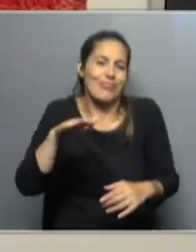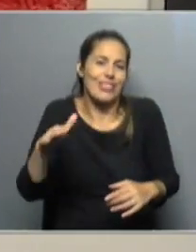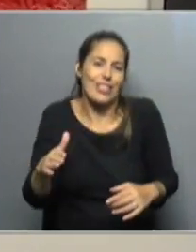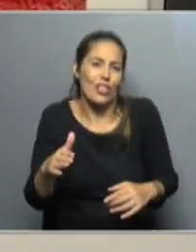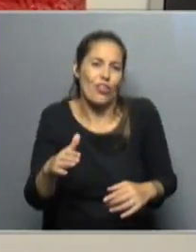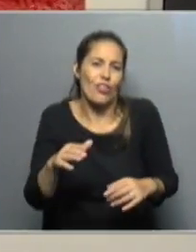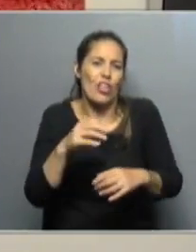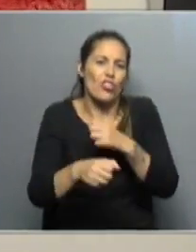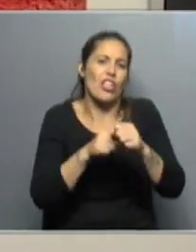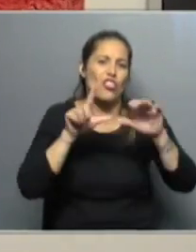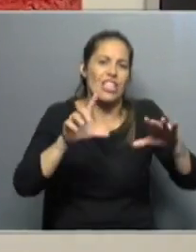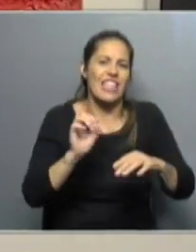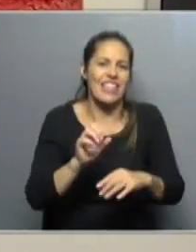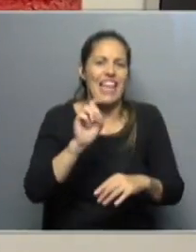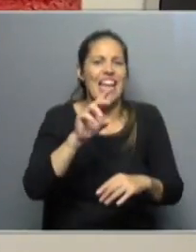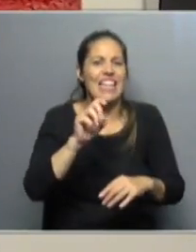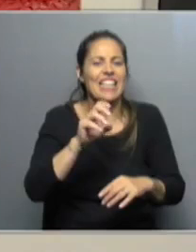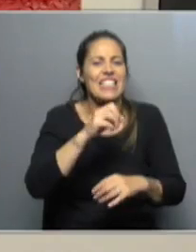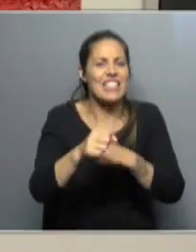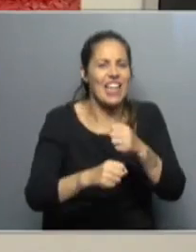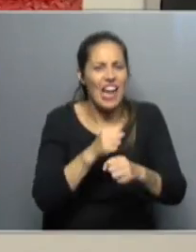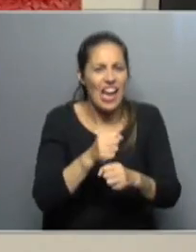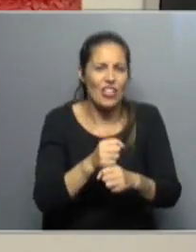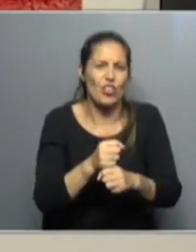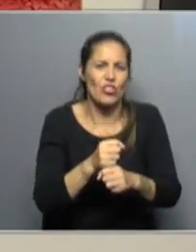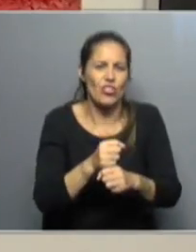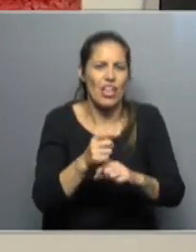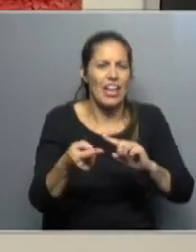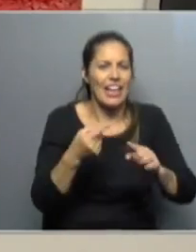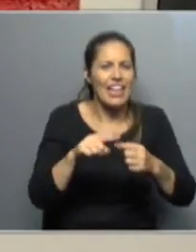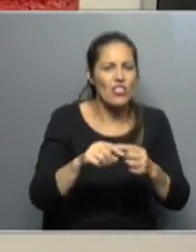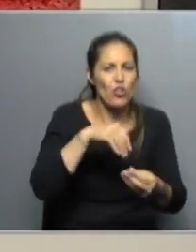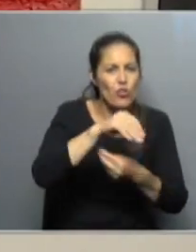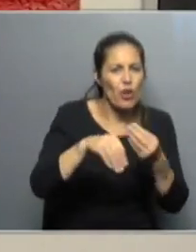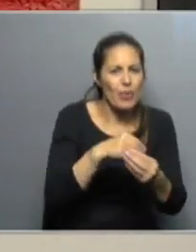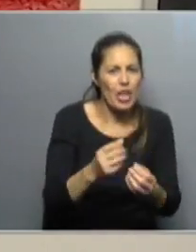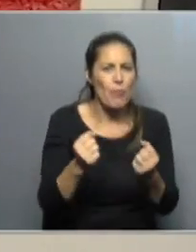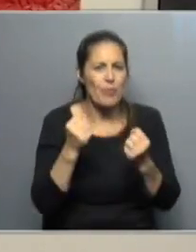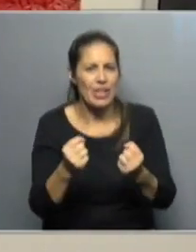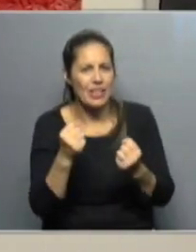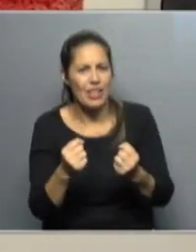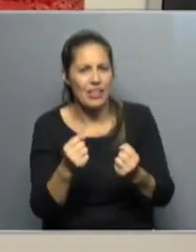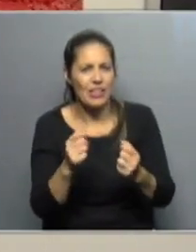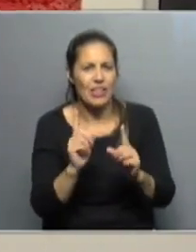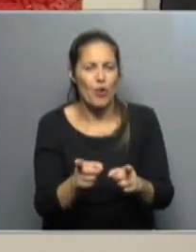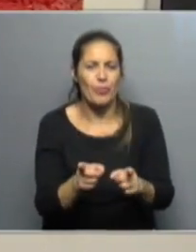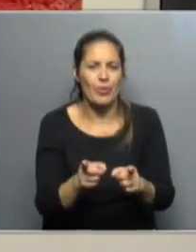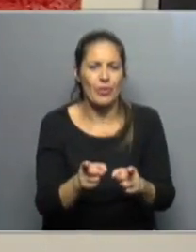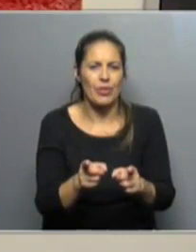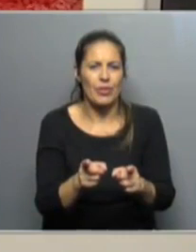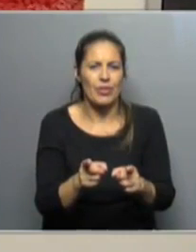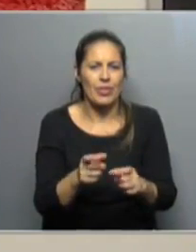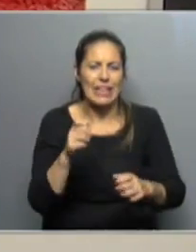los 70, de 15 años, ¿no? Que está relacionado con su familia, que es militante, que no todos eran militantes, ¿no? Que